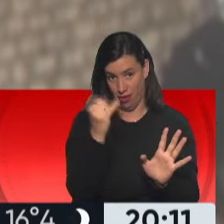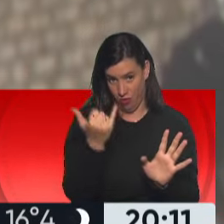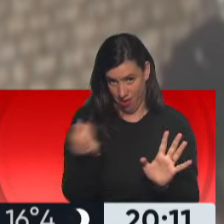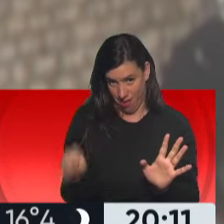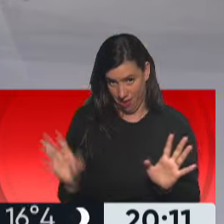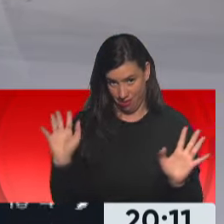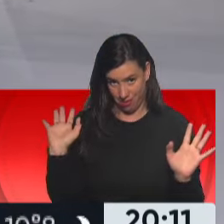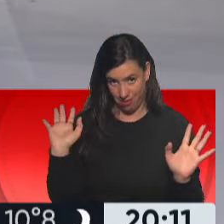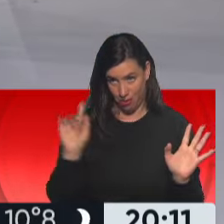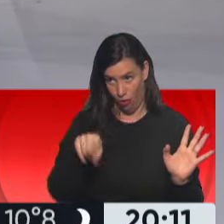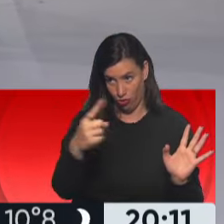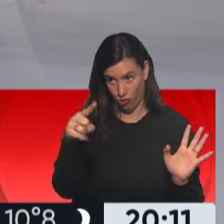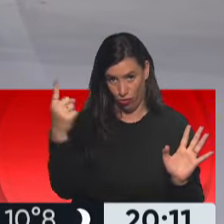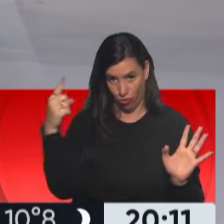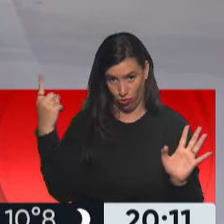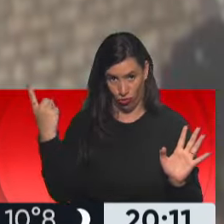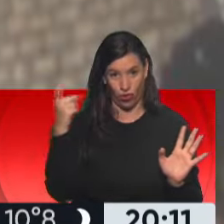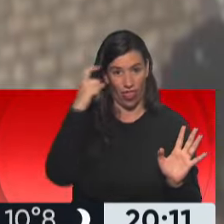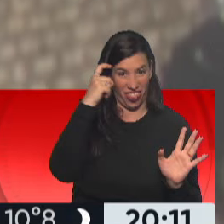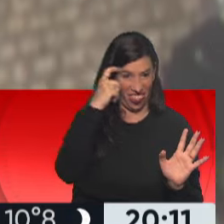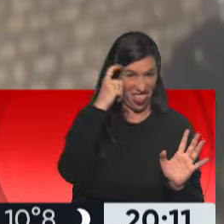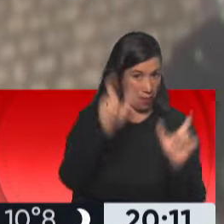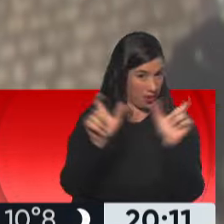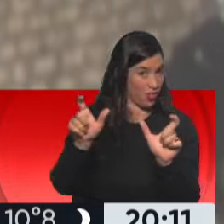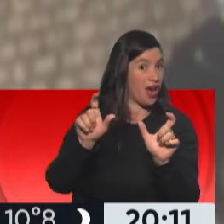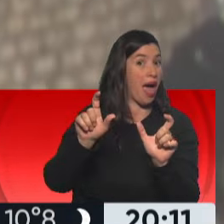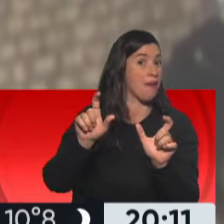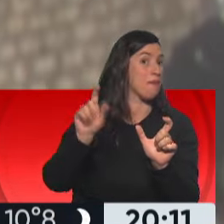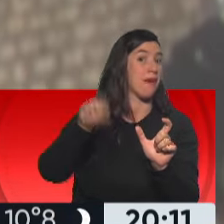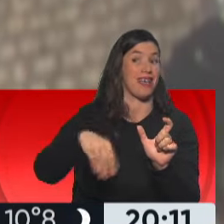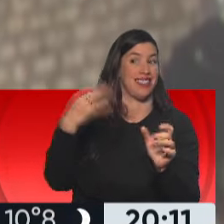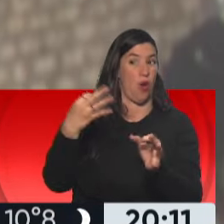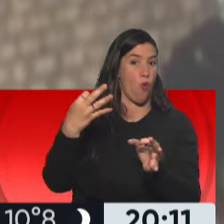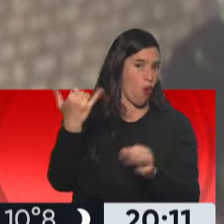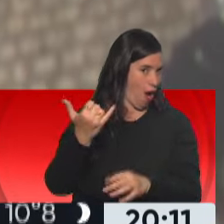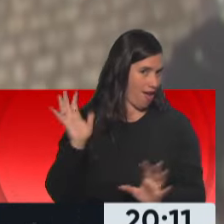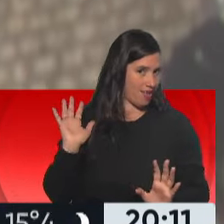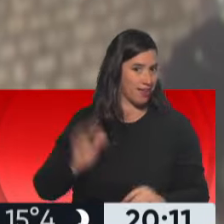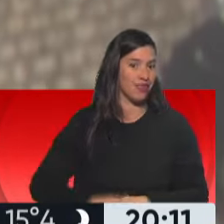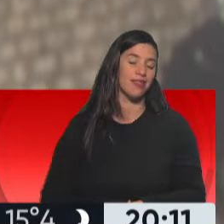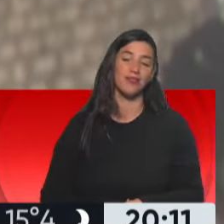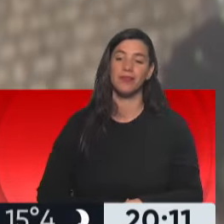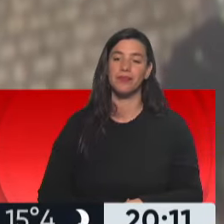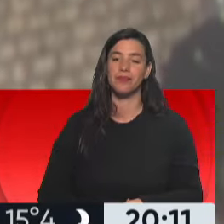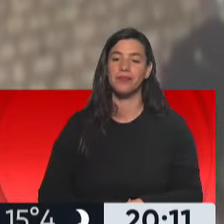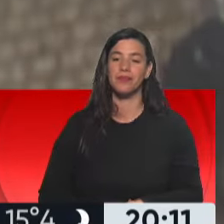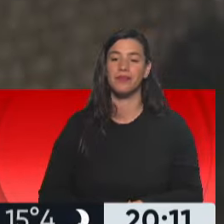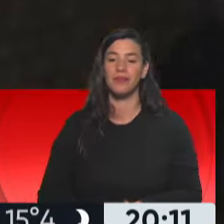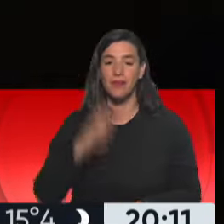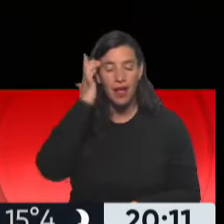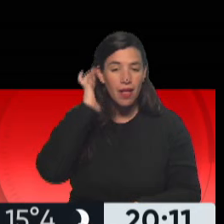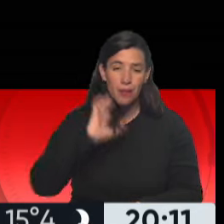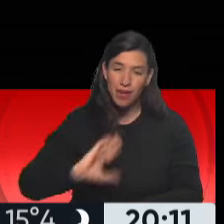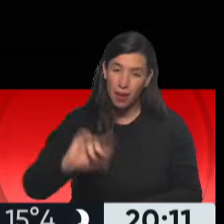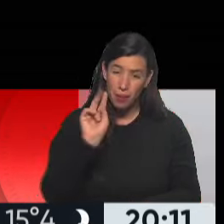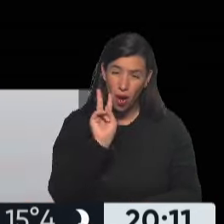Sí. Hay 10 más, por lo menos. Por lo menos. Por lo menos. Bueno, Vamos a mostrar la varilla, porque es